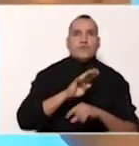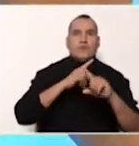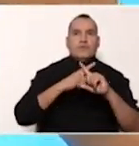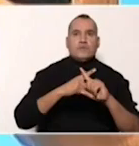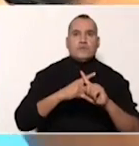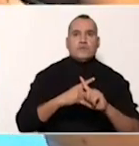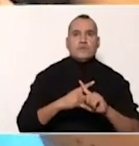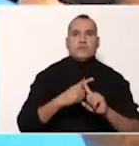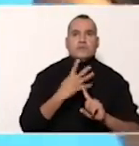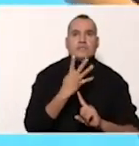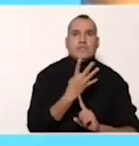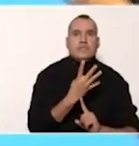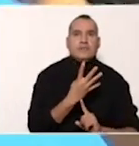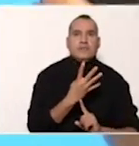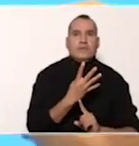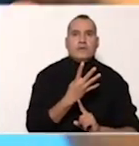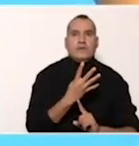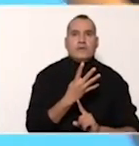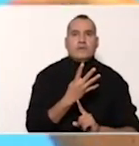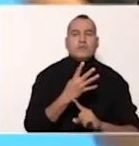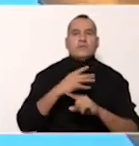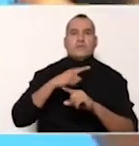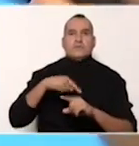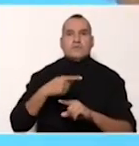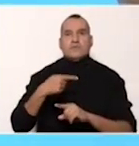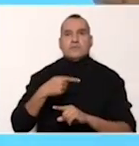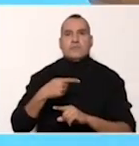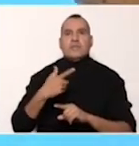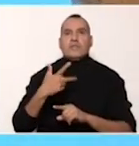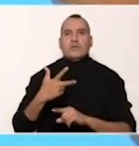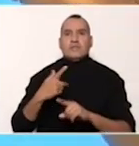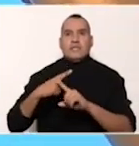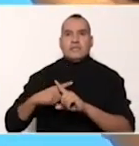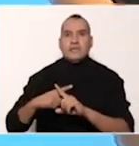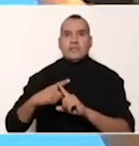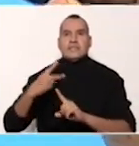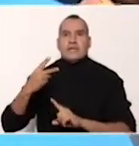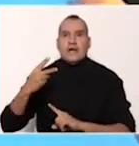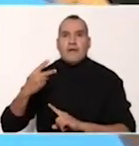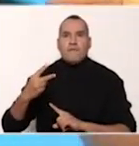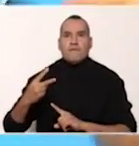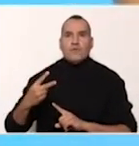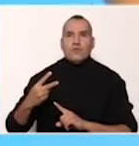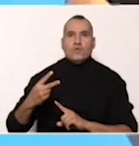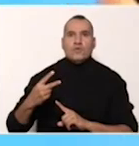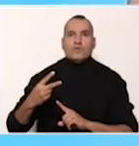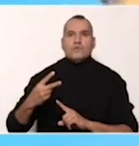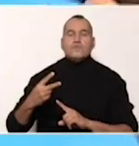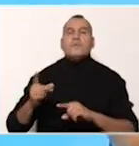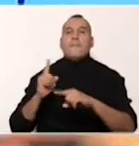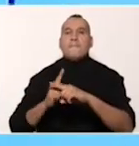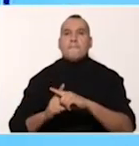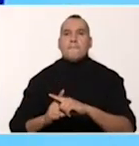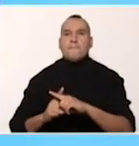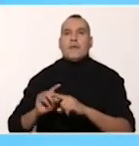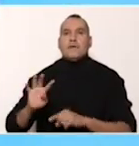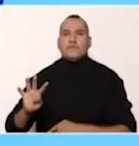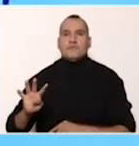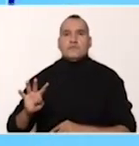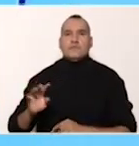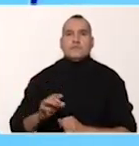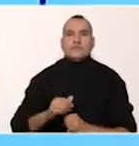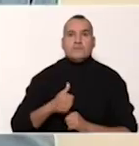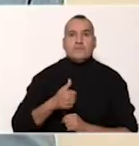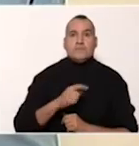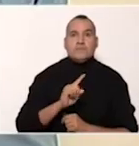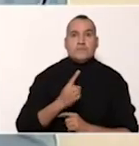4, menos 3x a la 2 más 4. Vean que